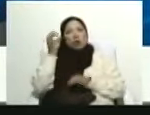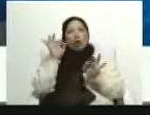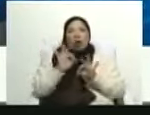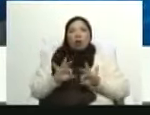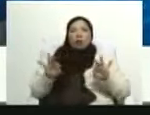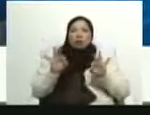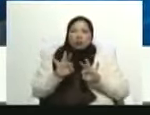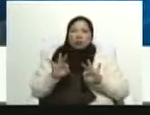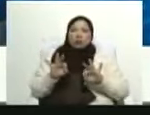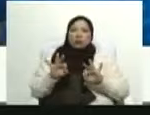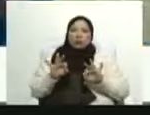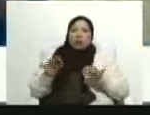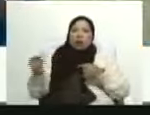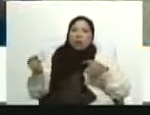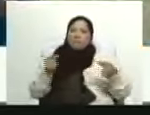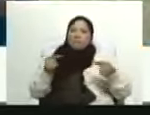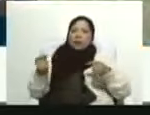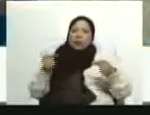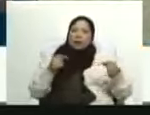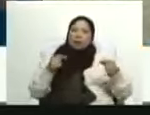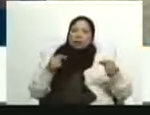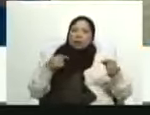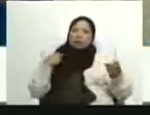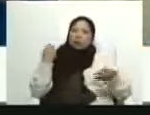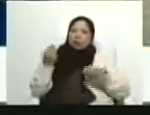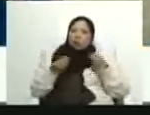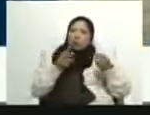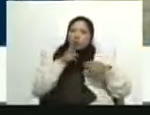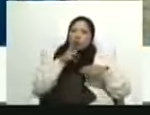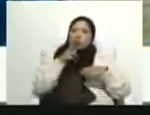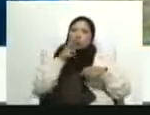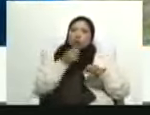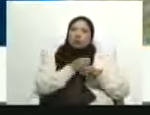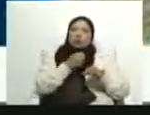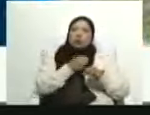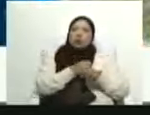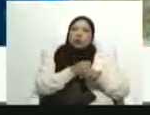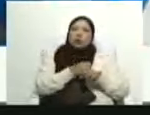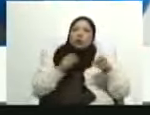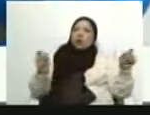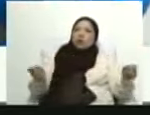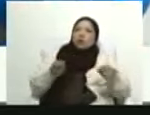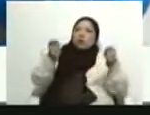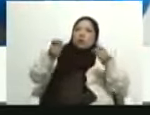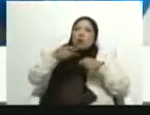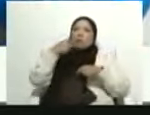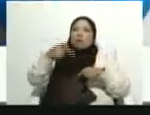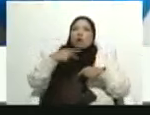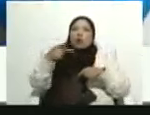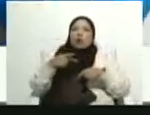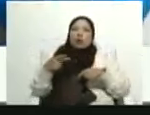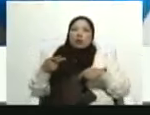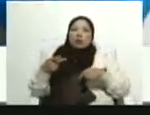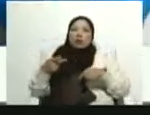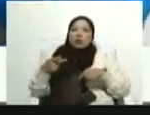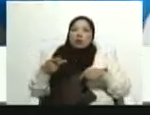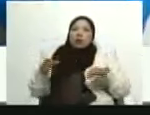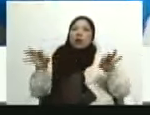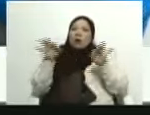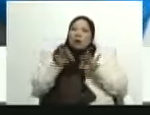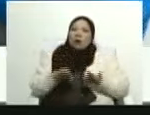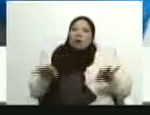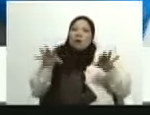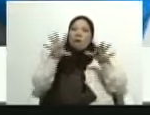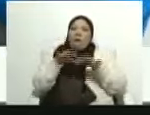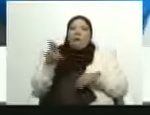simplemente mediática, es crear un caso para con motivaciones políticas que no tiene cuenta,